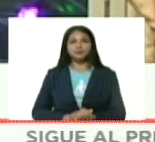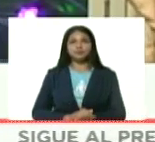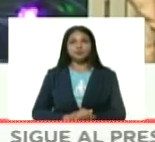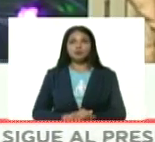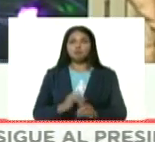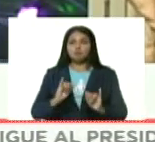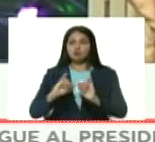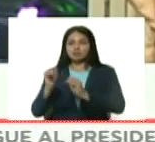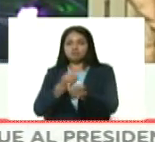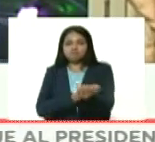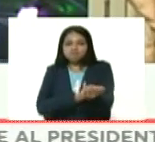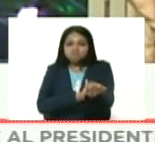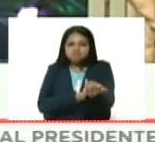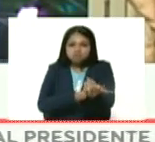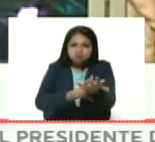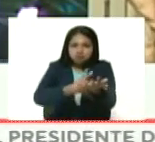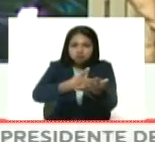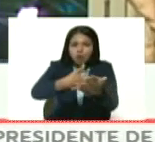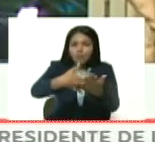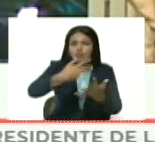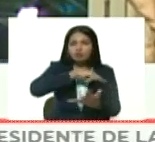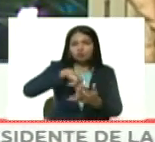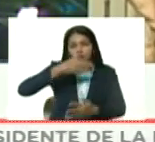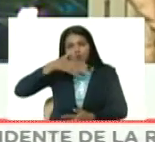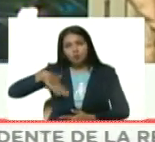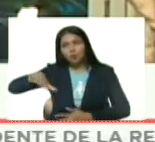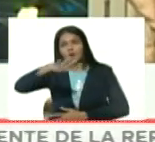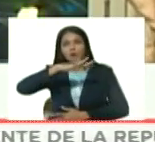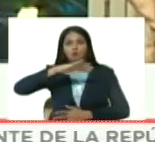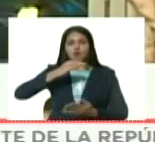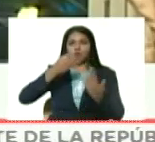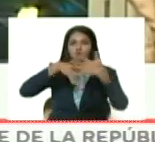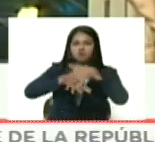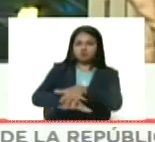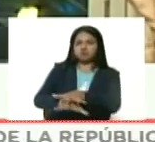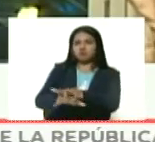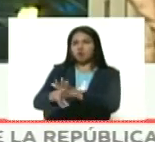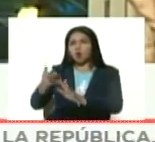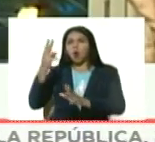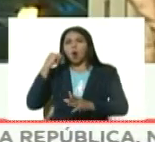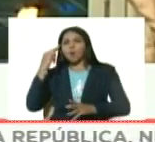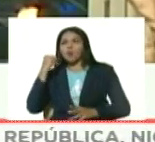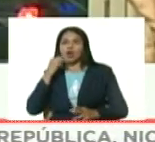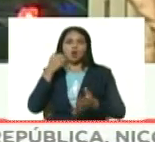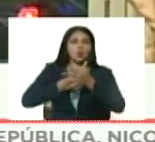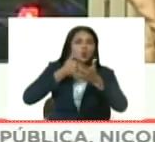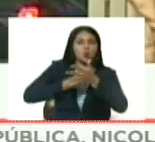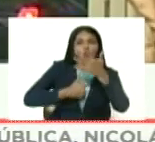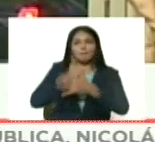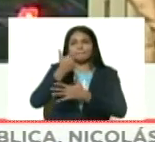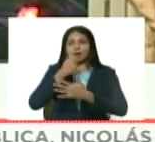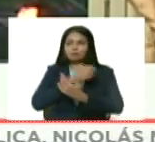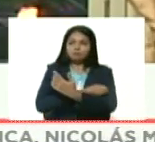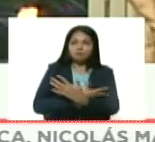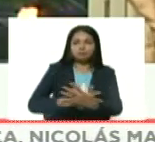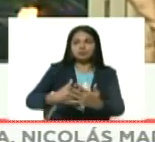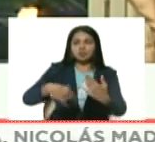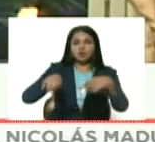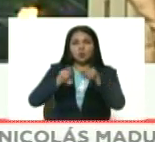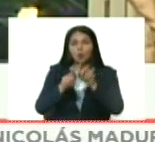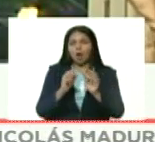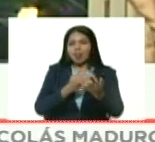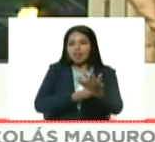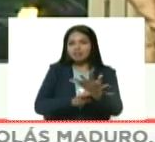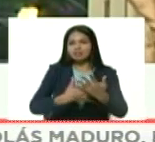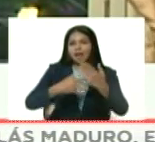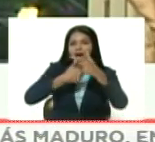Por estas venas nuestras, del pueblo mestizo, del pueblo moreno, del pueblo luchador, por estas venas corre la